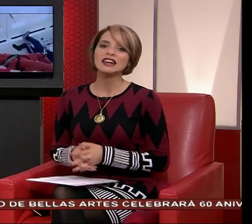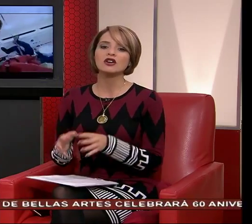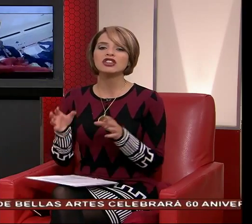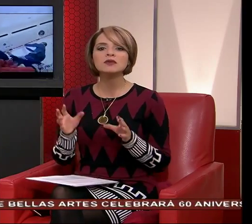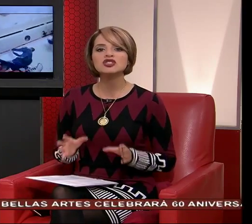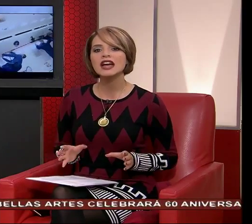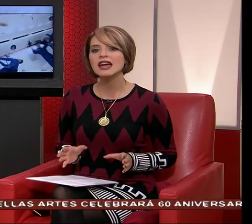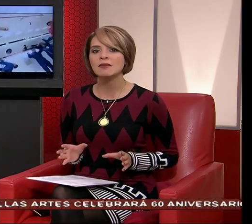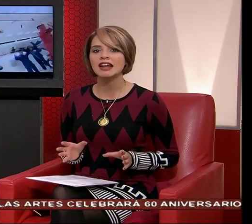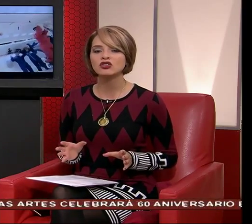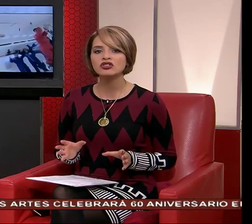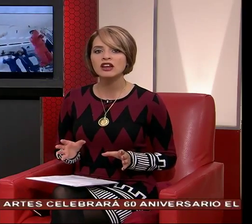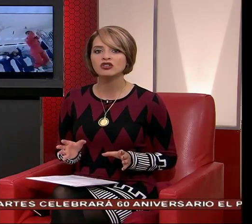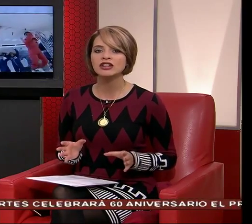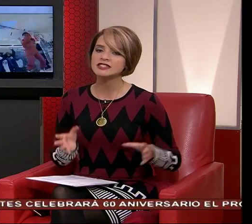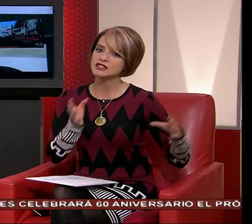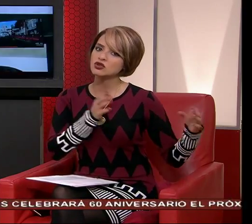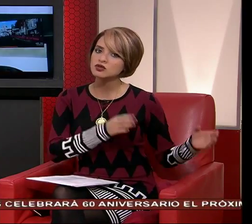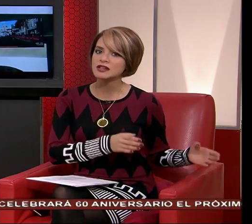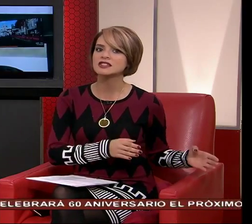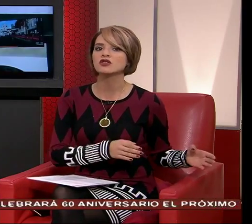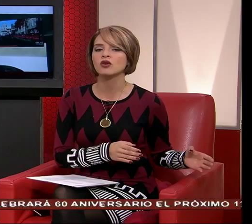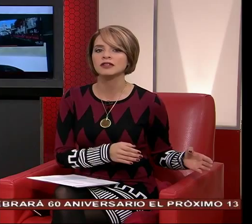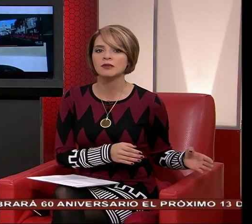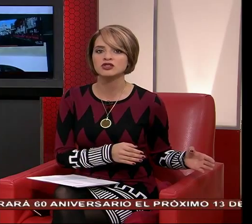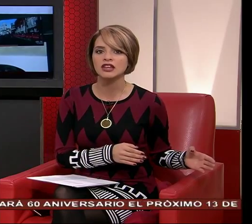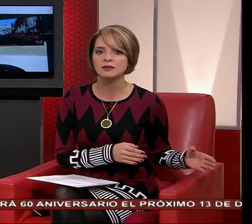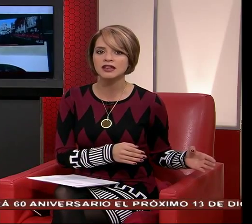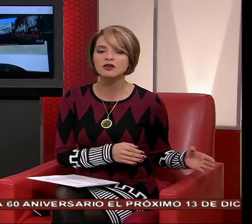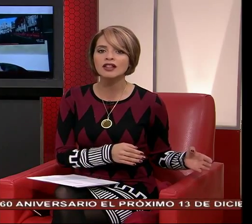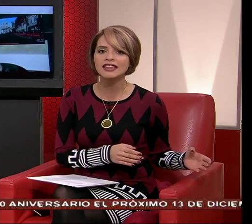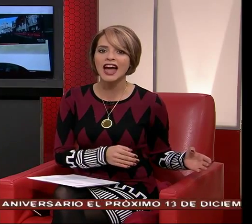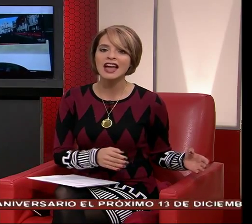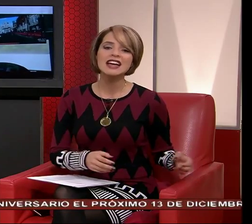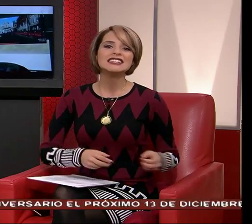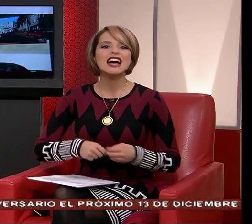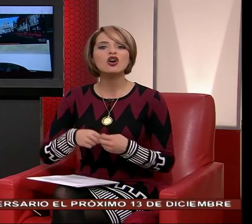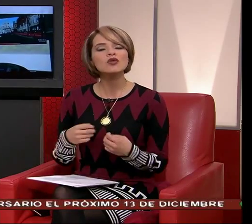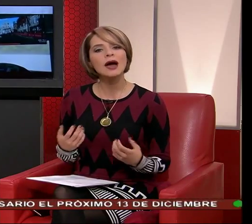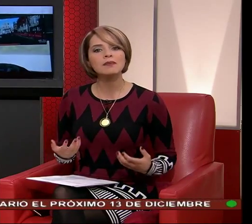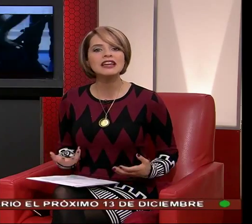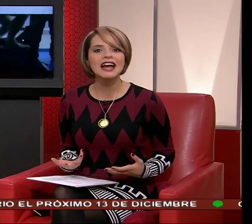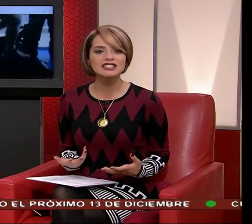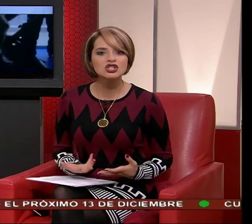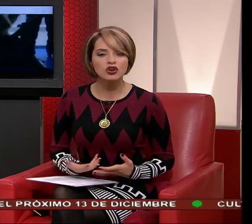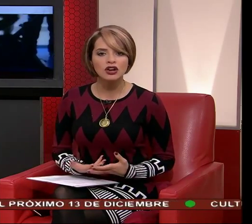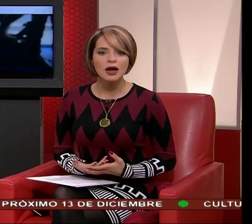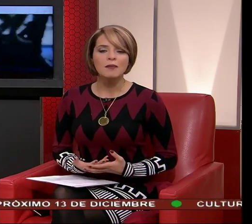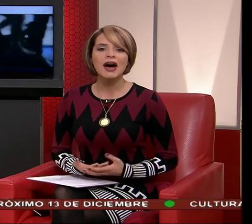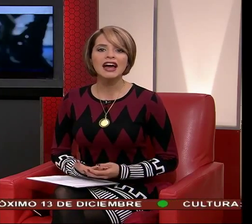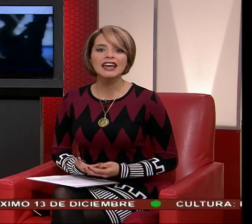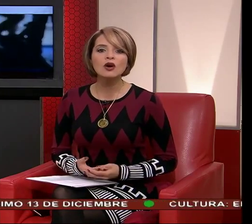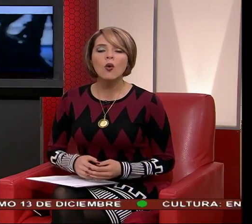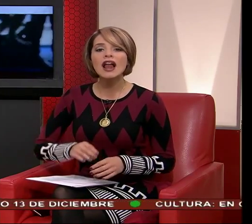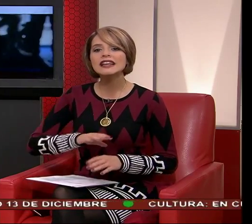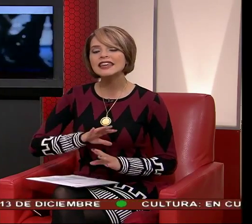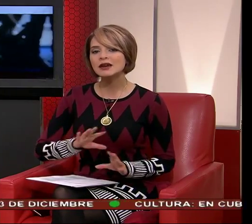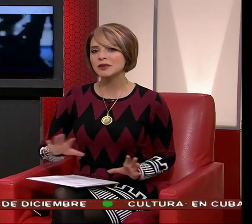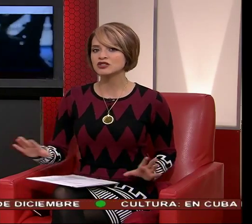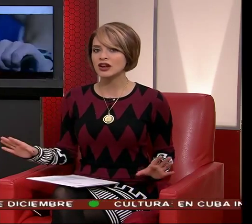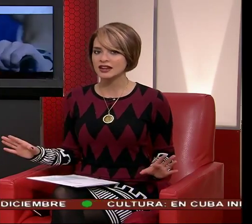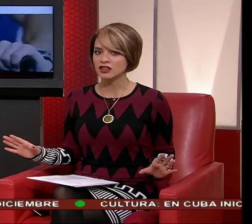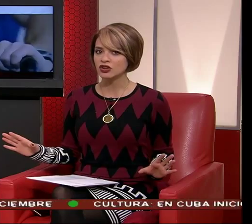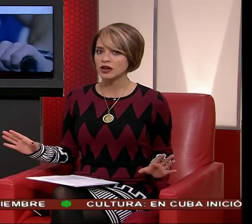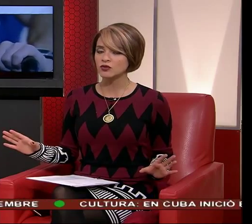lograrlo. Recordemos que el Maratón de Londres hace unos meses, lo comentamos aquí en México al Día, sacó una aplicación para que